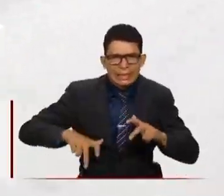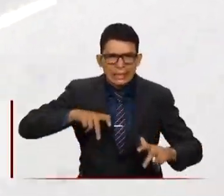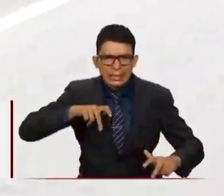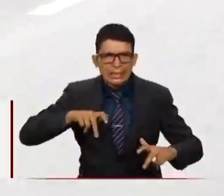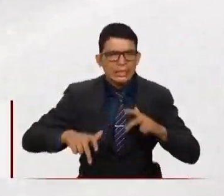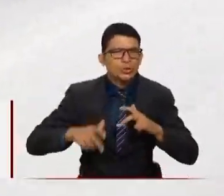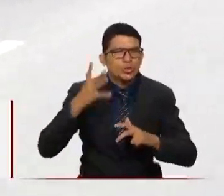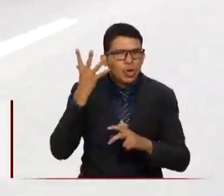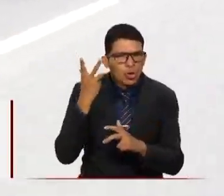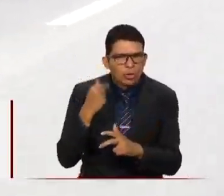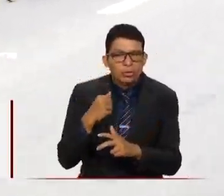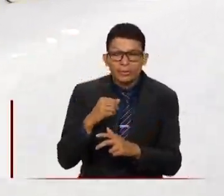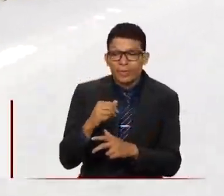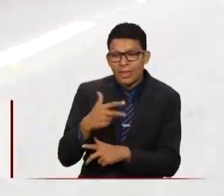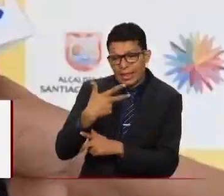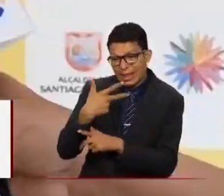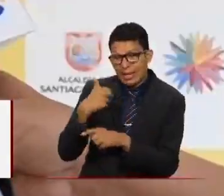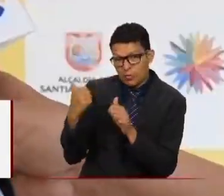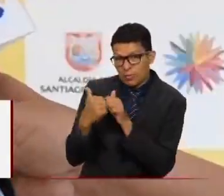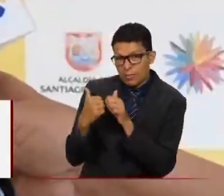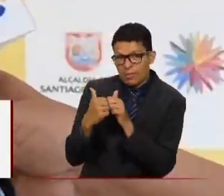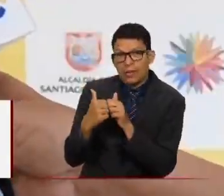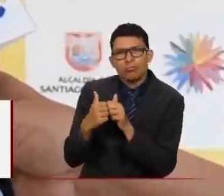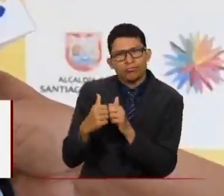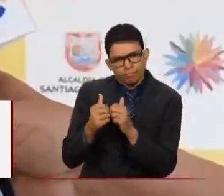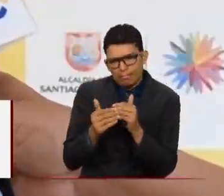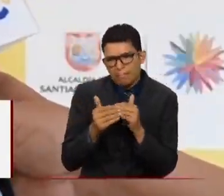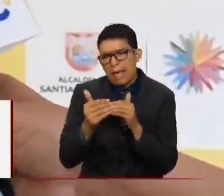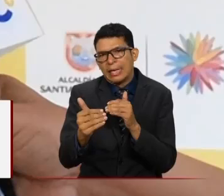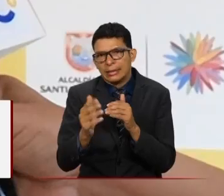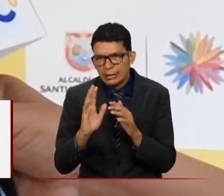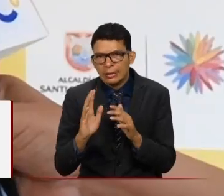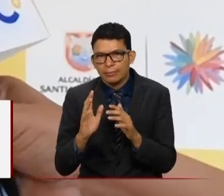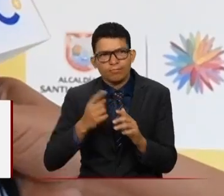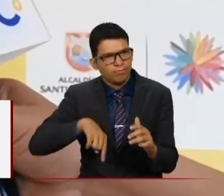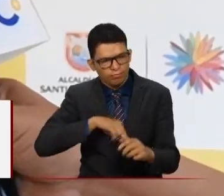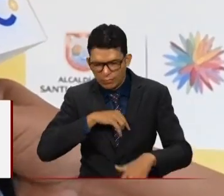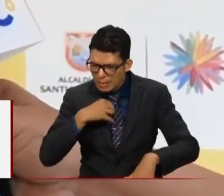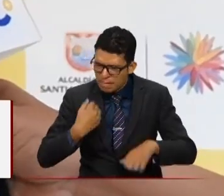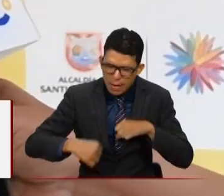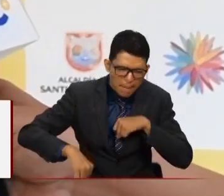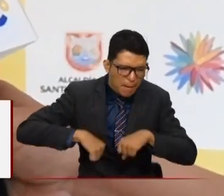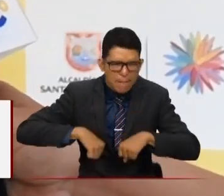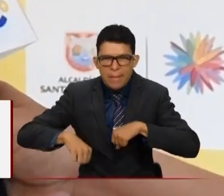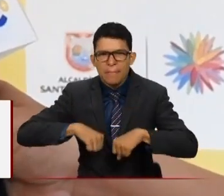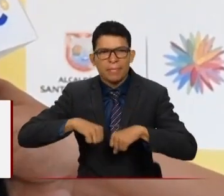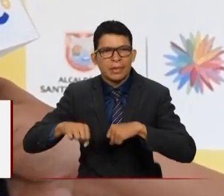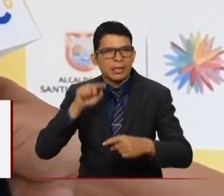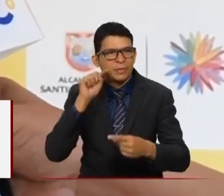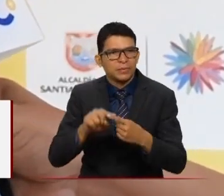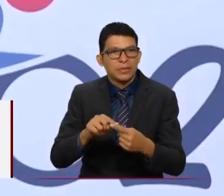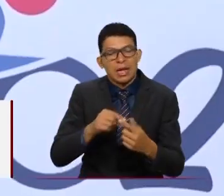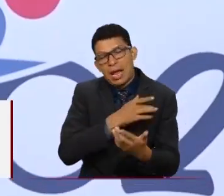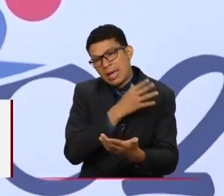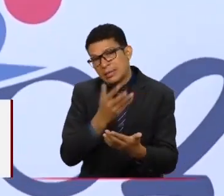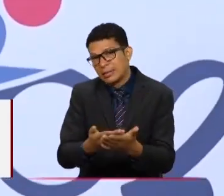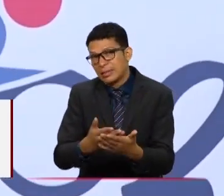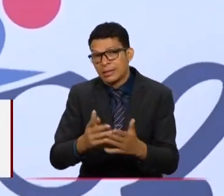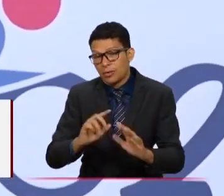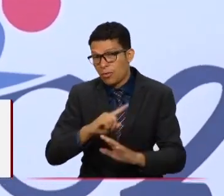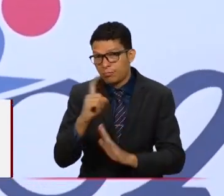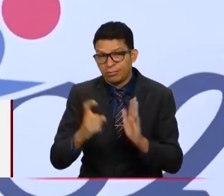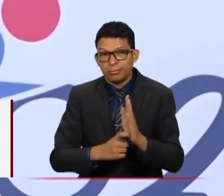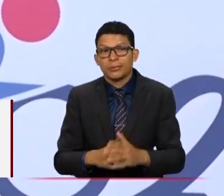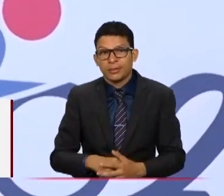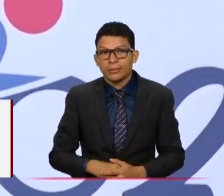día. Tenemos tres compañeros que estamos adelante, así que vamos a jugar nuestra carrera de aquí a lo que resta de clásico.